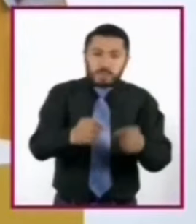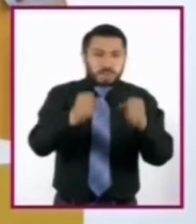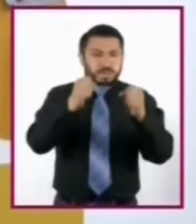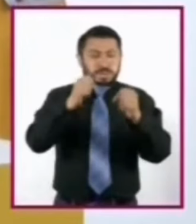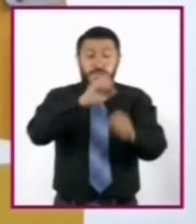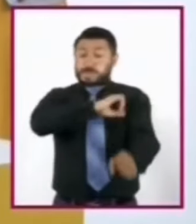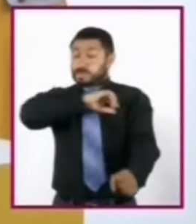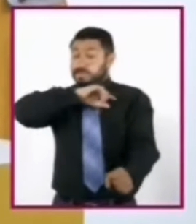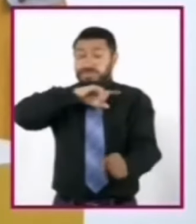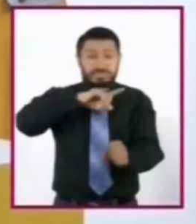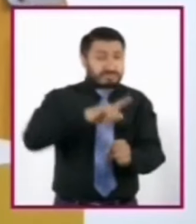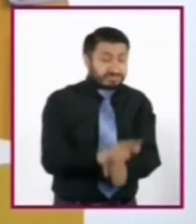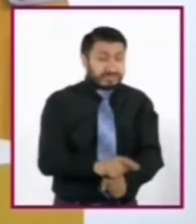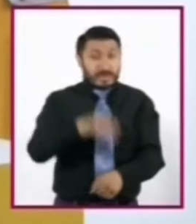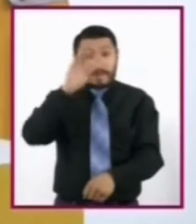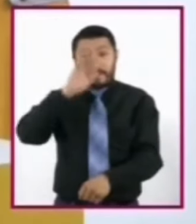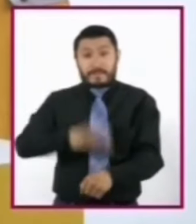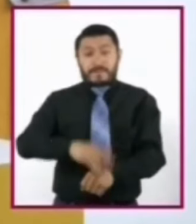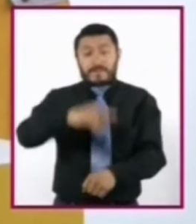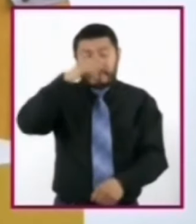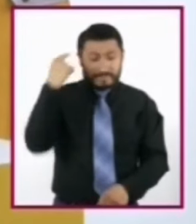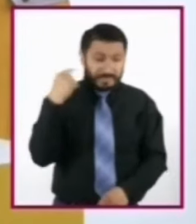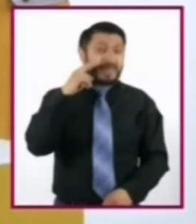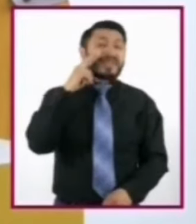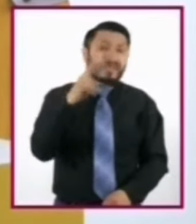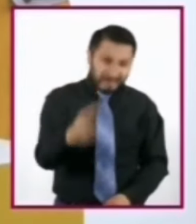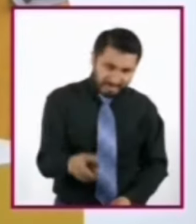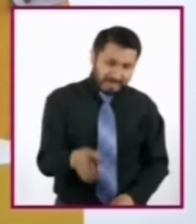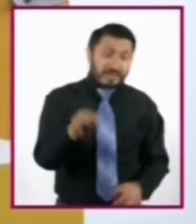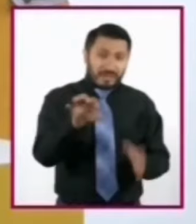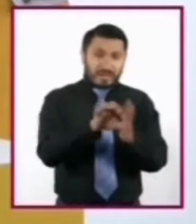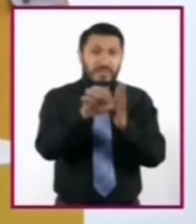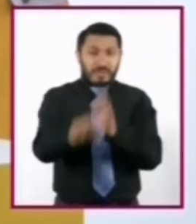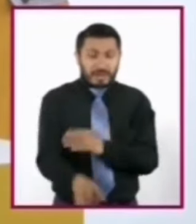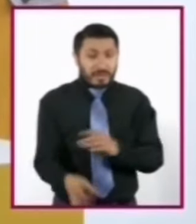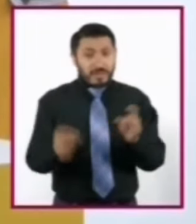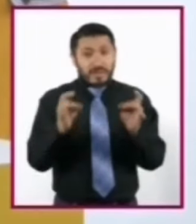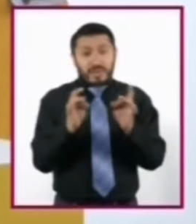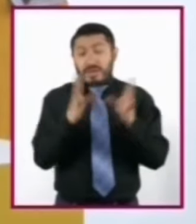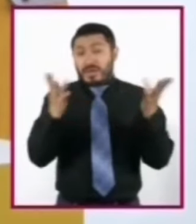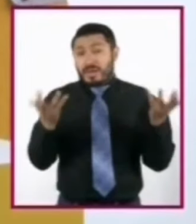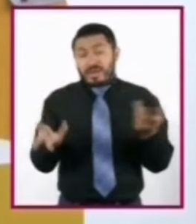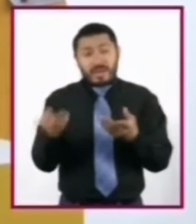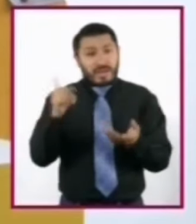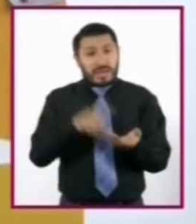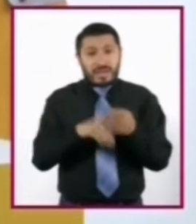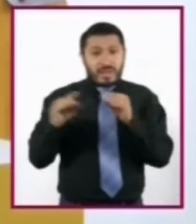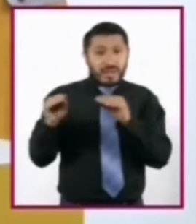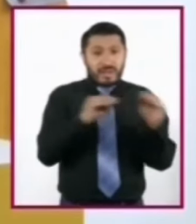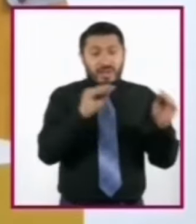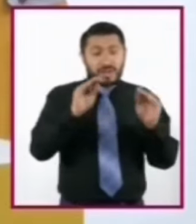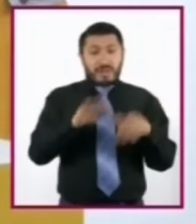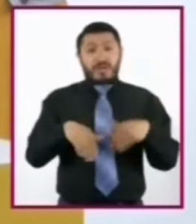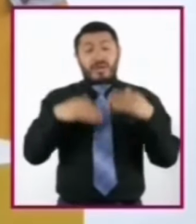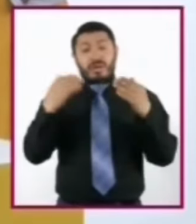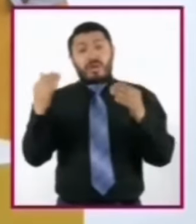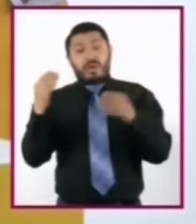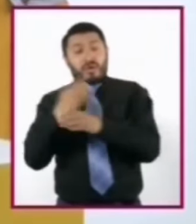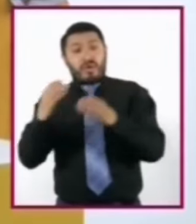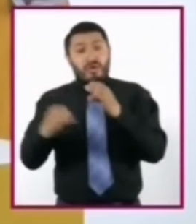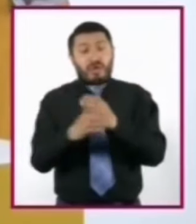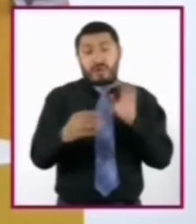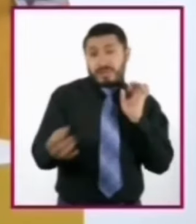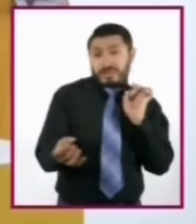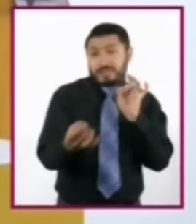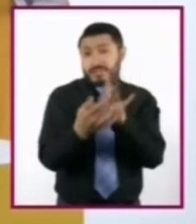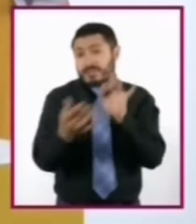potentes. Lo que es más fácil de observar es el efecto que tiene este movimiento sobre otras cosas.